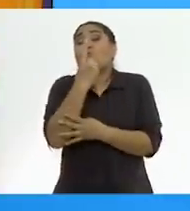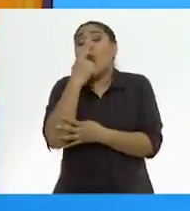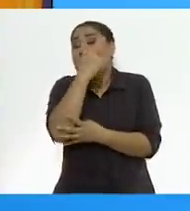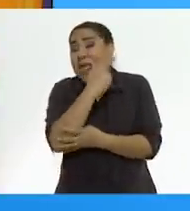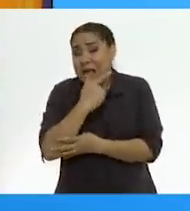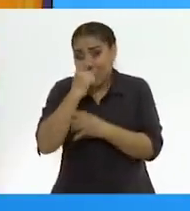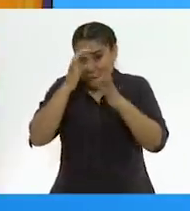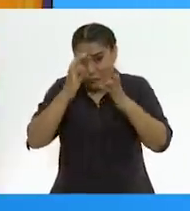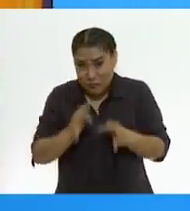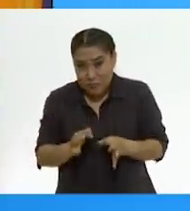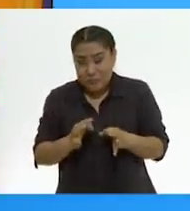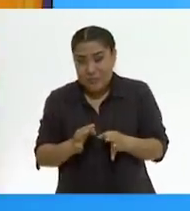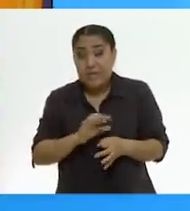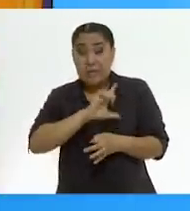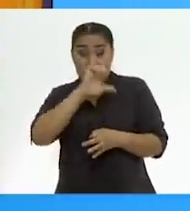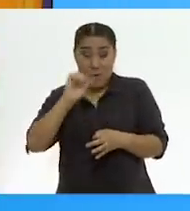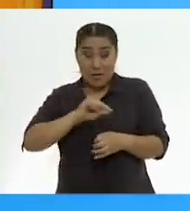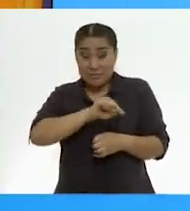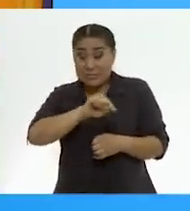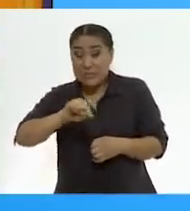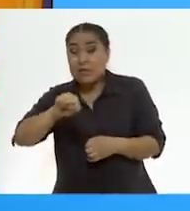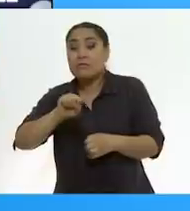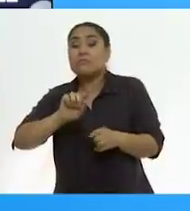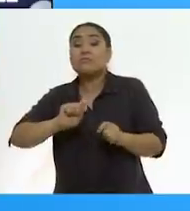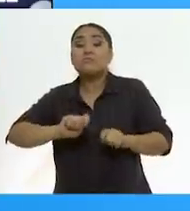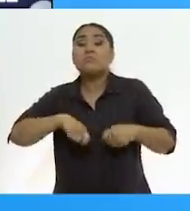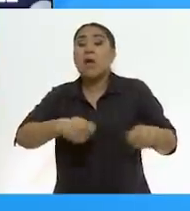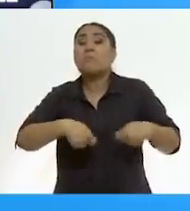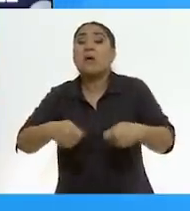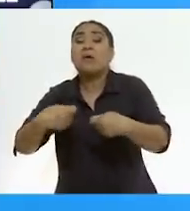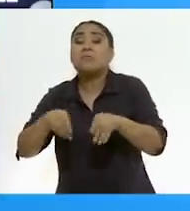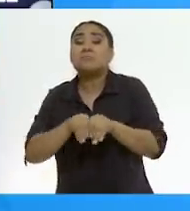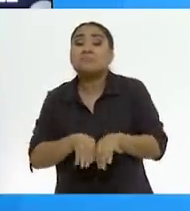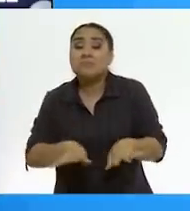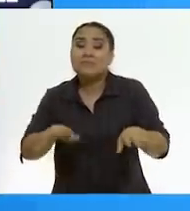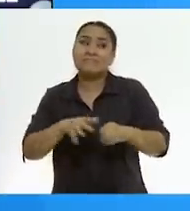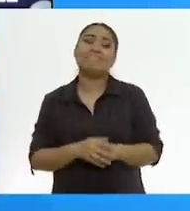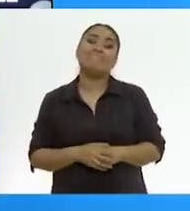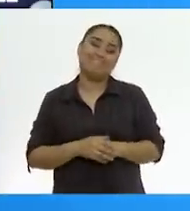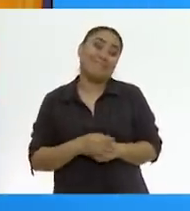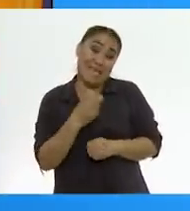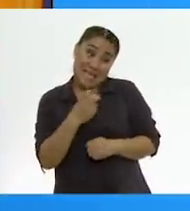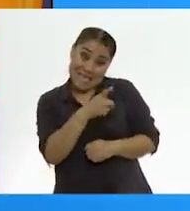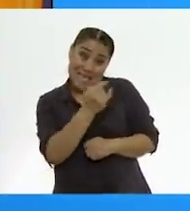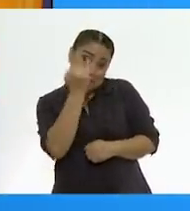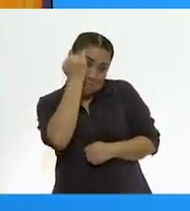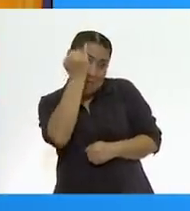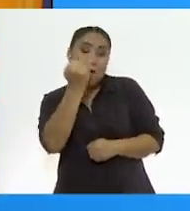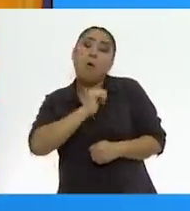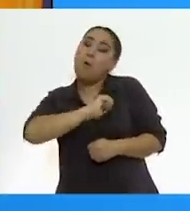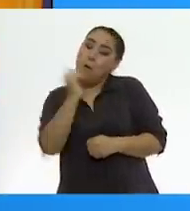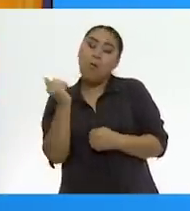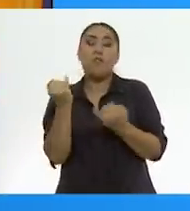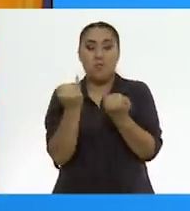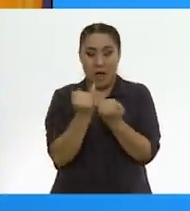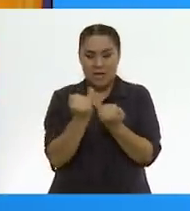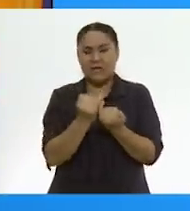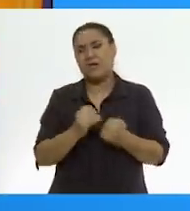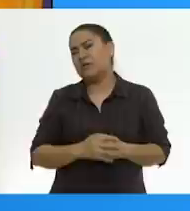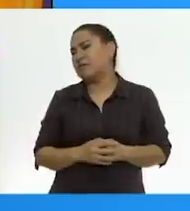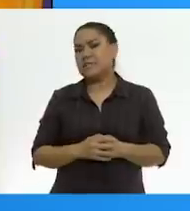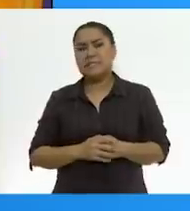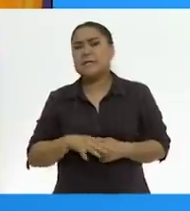que todas las demás son sus derivados. Esa es otra teoría. Pero,